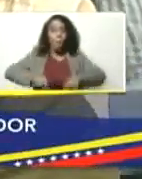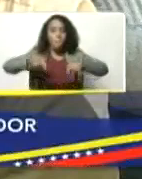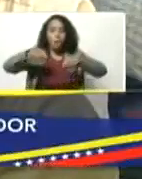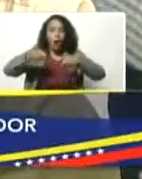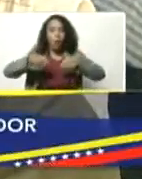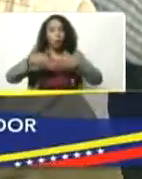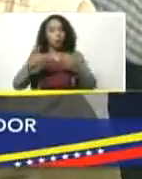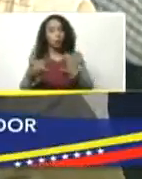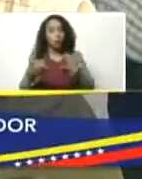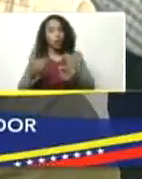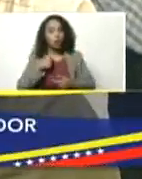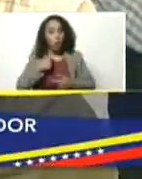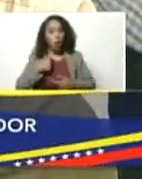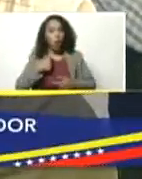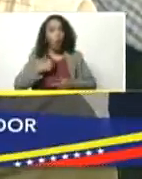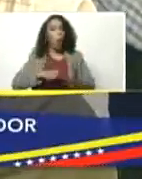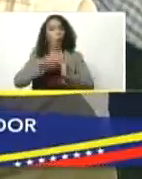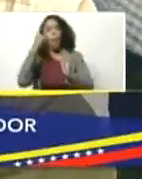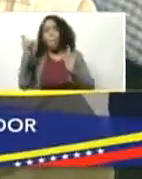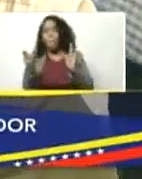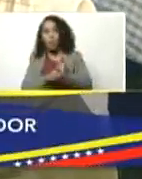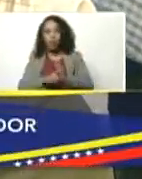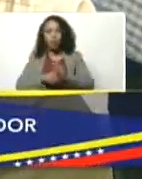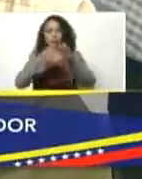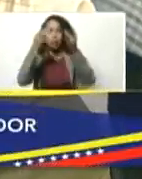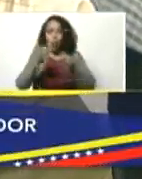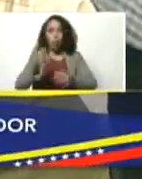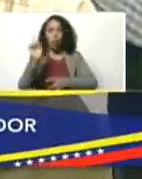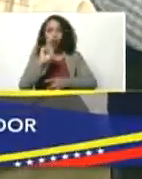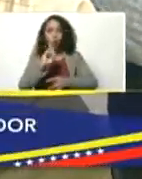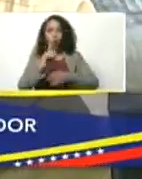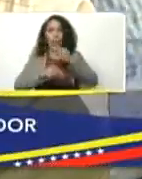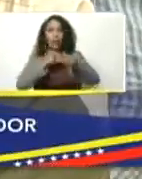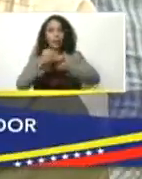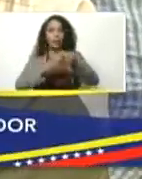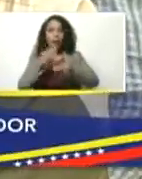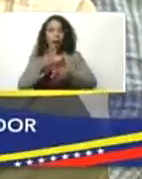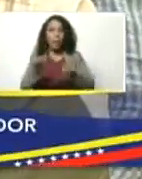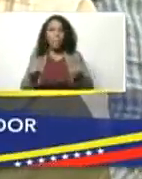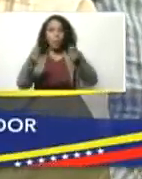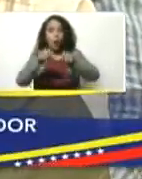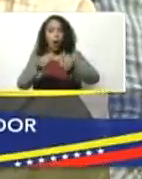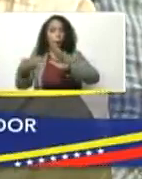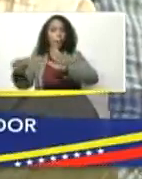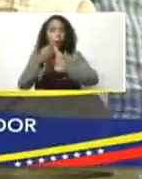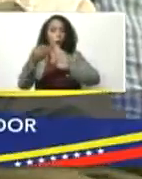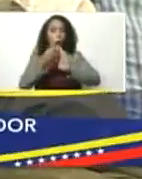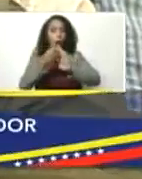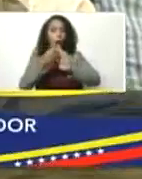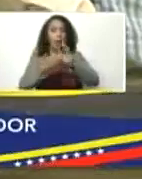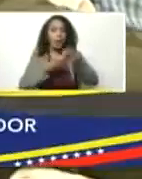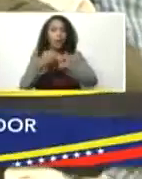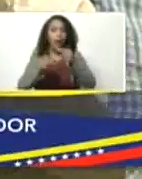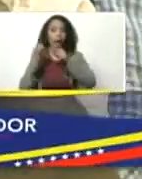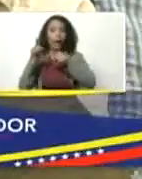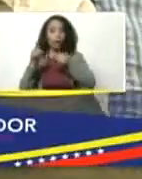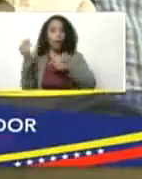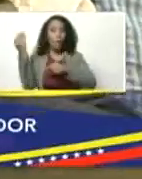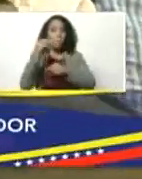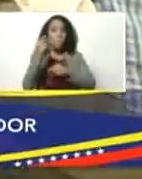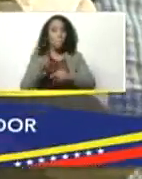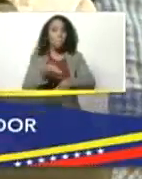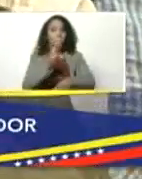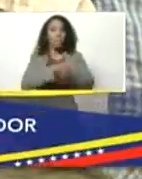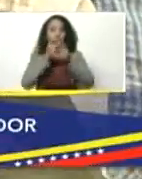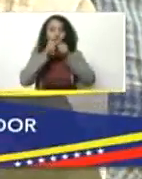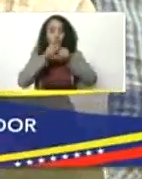que estoy completamente seguro que si no fuese por las sanciones del bloqueo criminal, eso se expandiría a